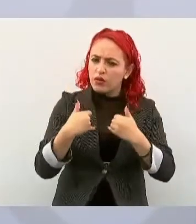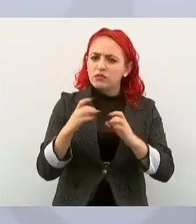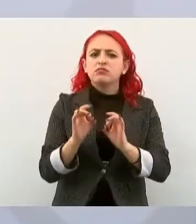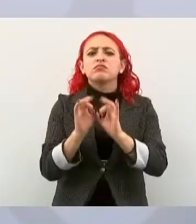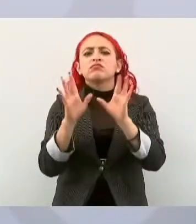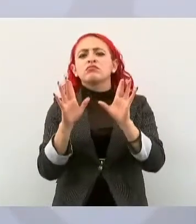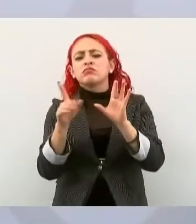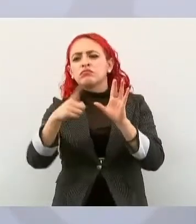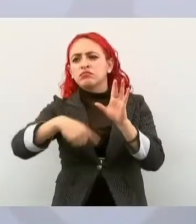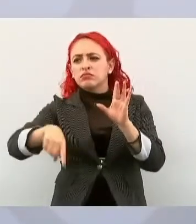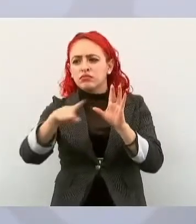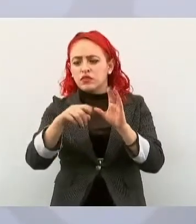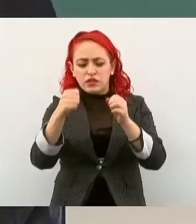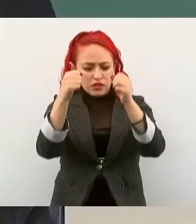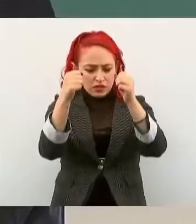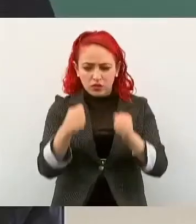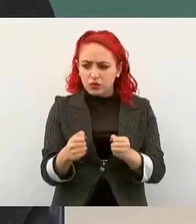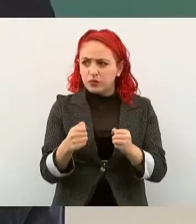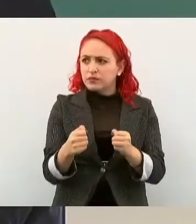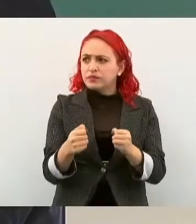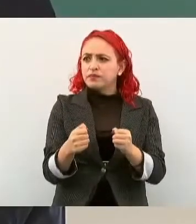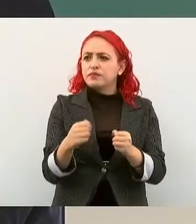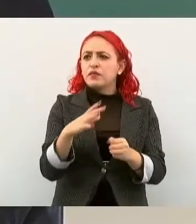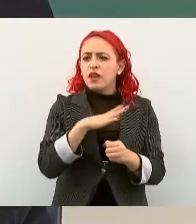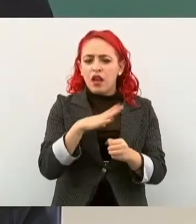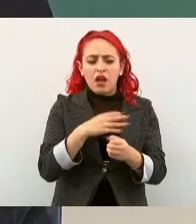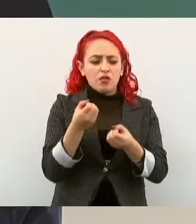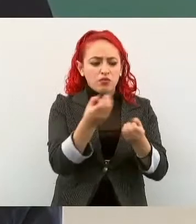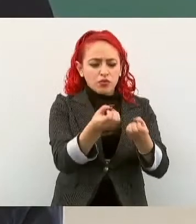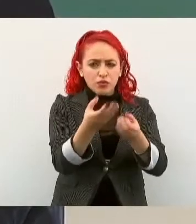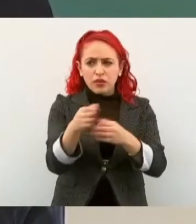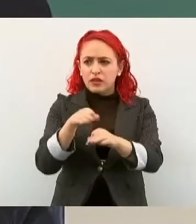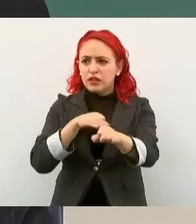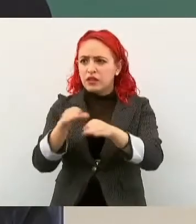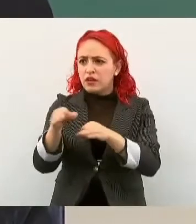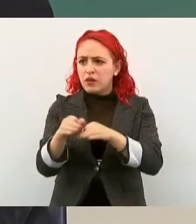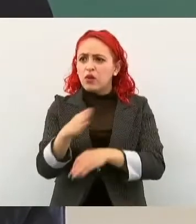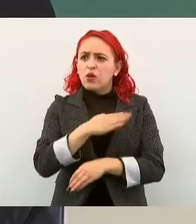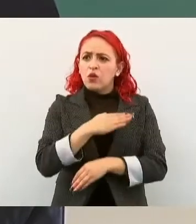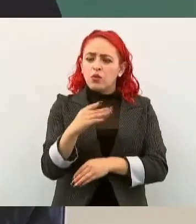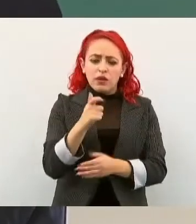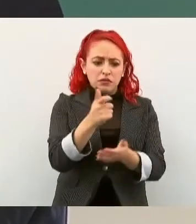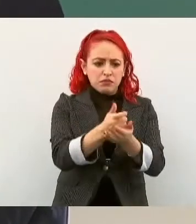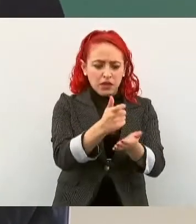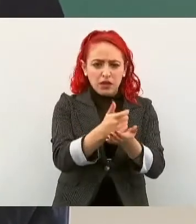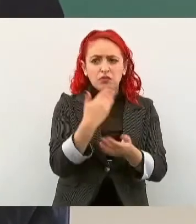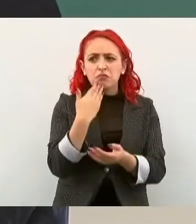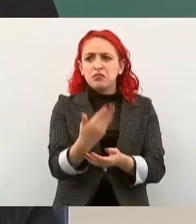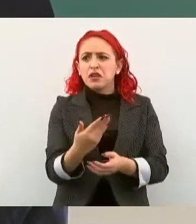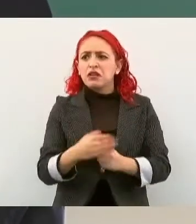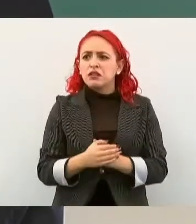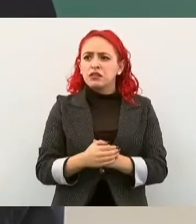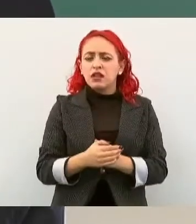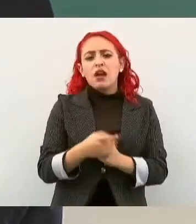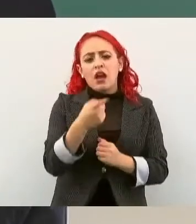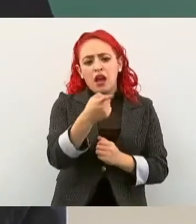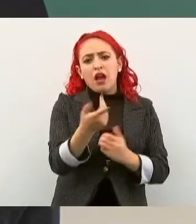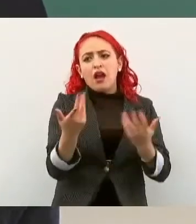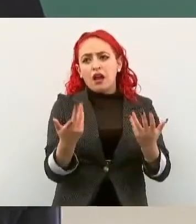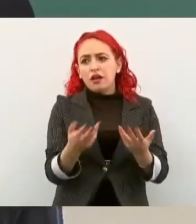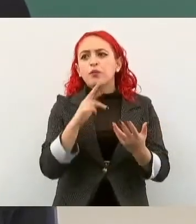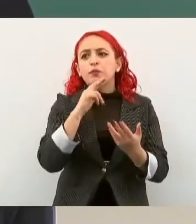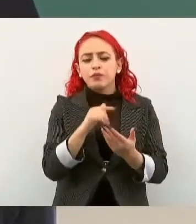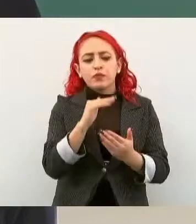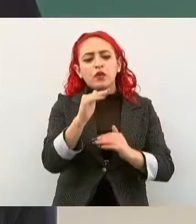se garantiza que haya empleos, que sean buenos los salarios, pues así vamos a